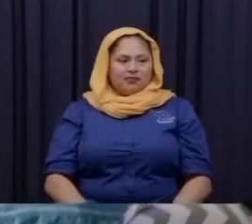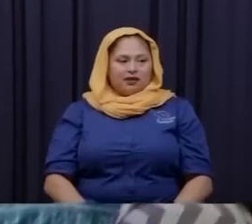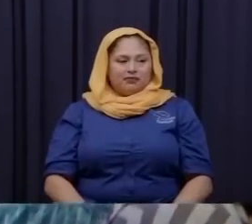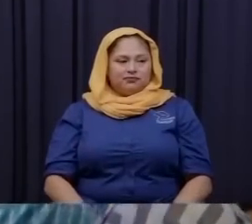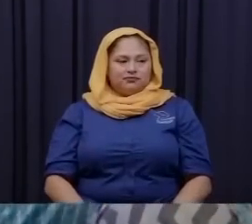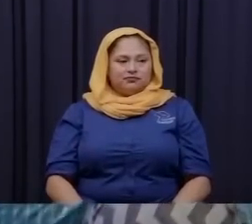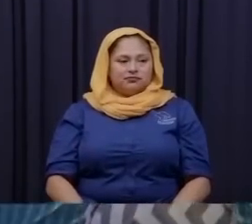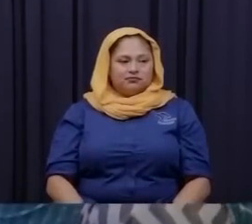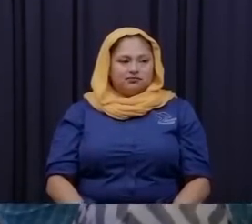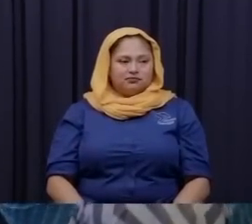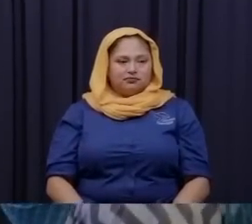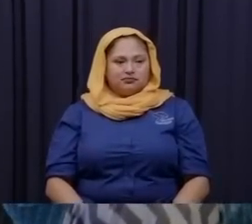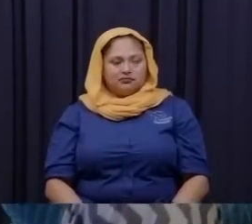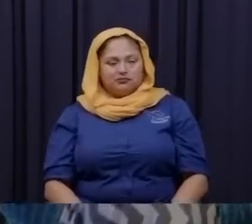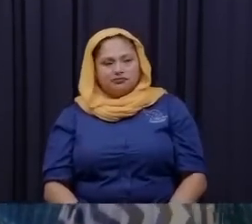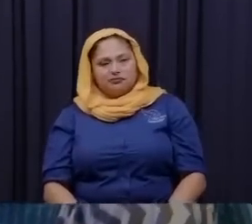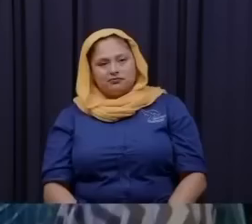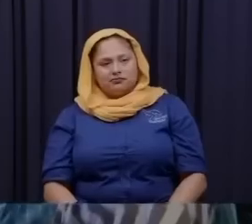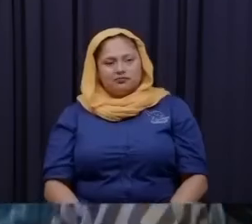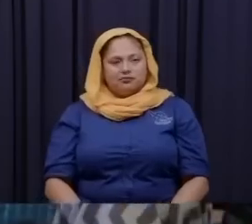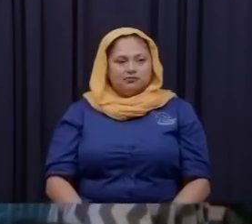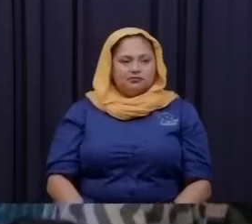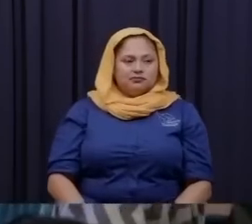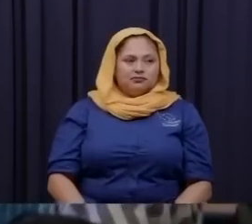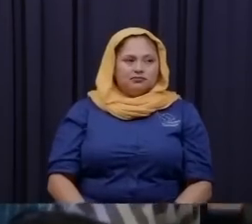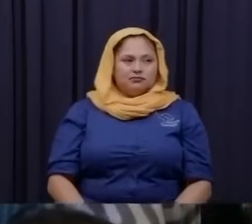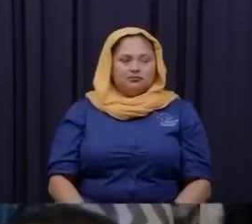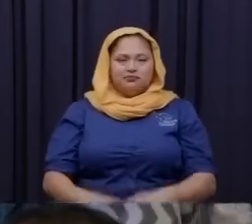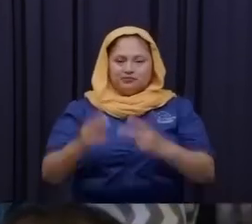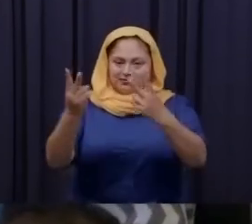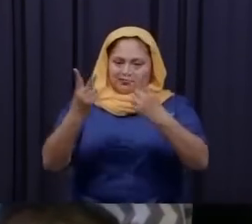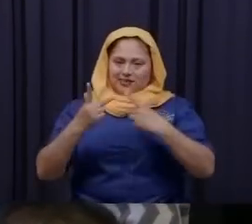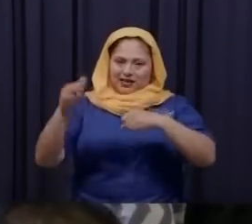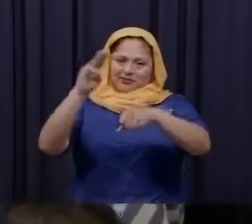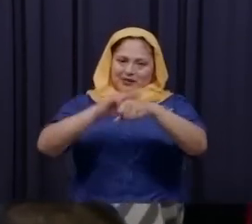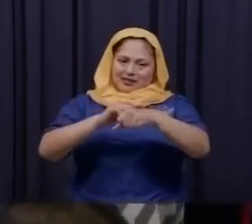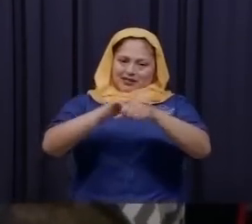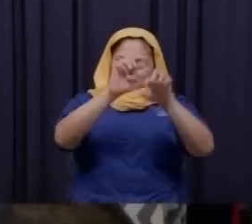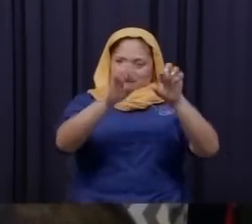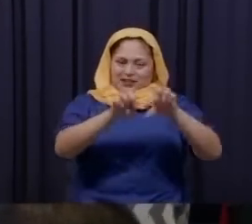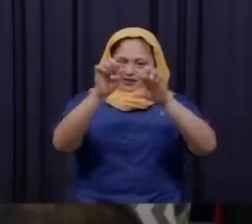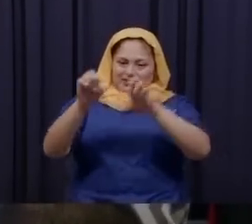que venga. Allá está, viene una hermana también. Gloria a Dios. Dios le bendiga.